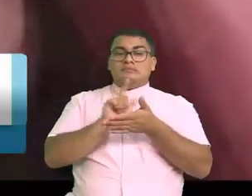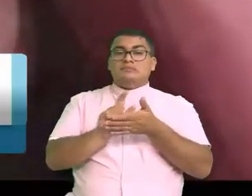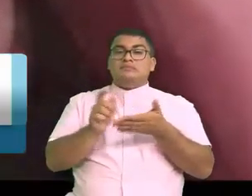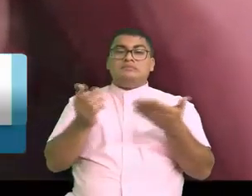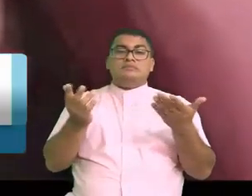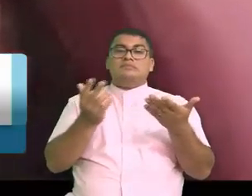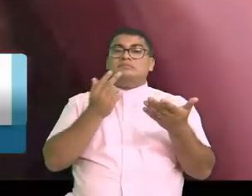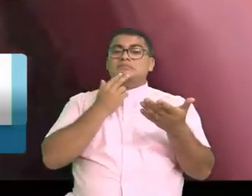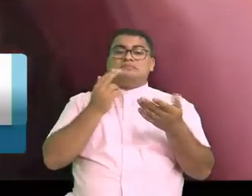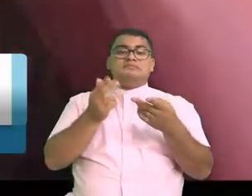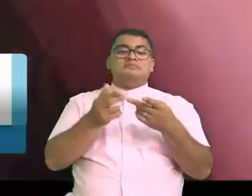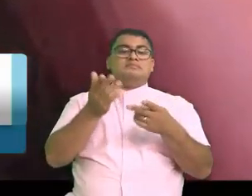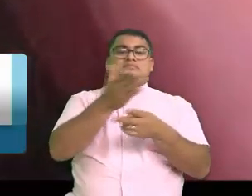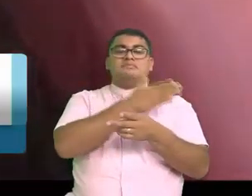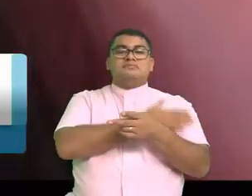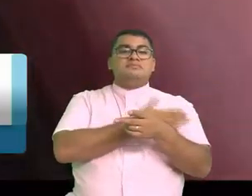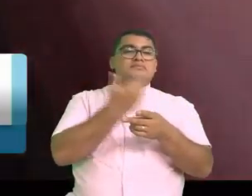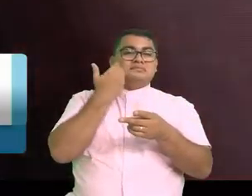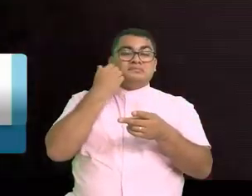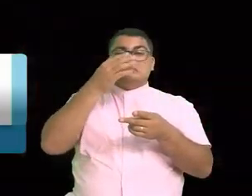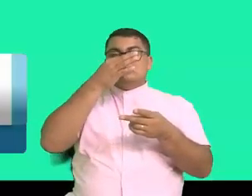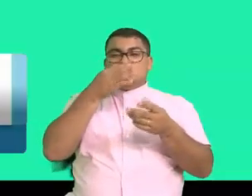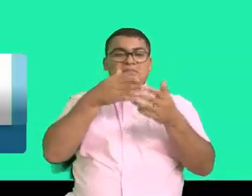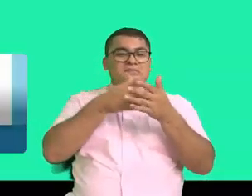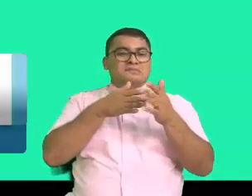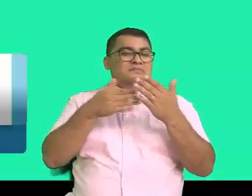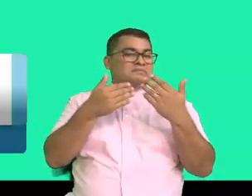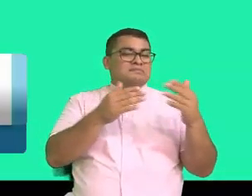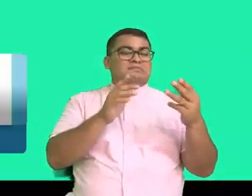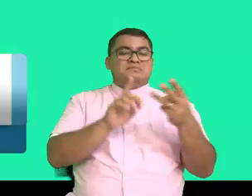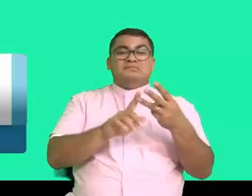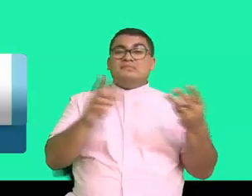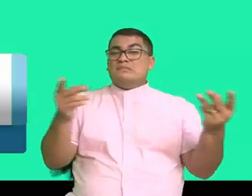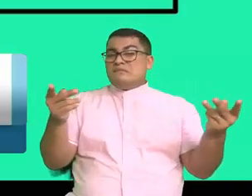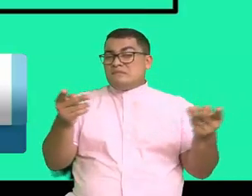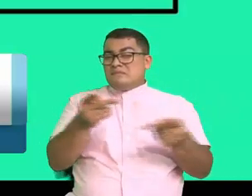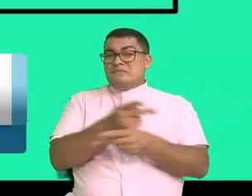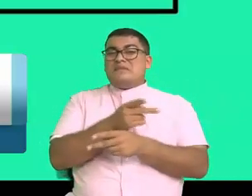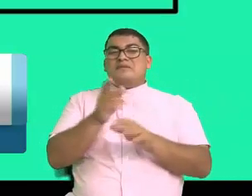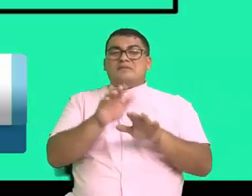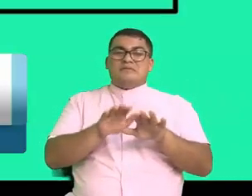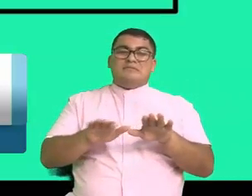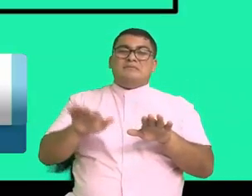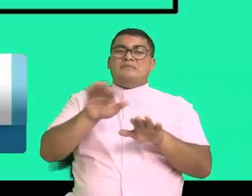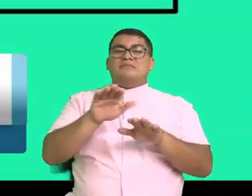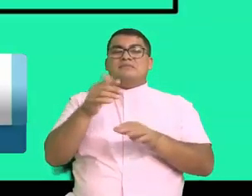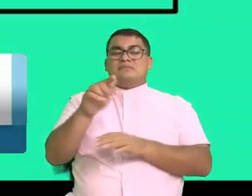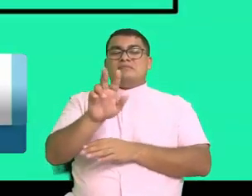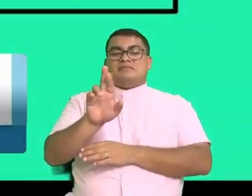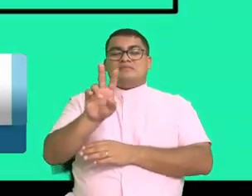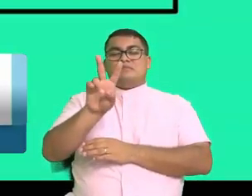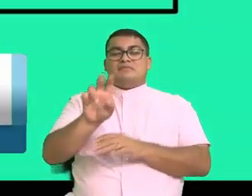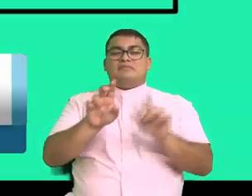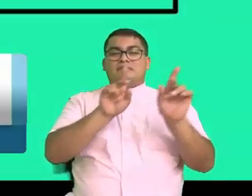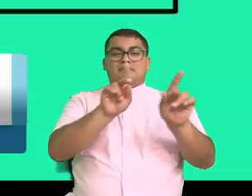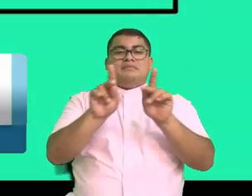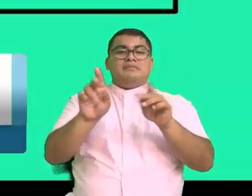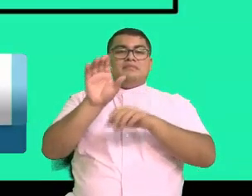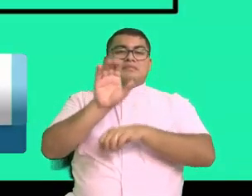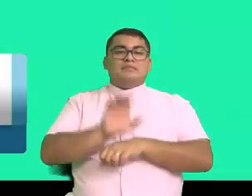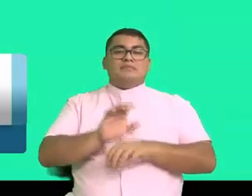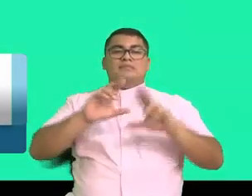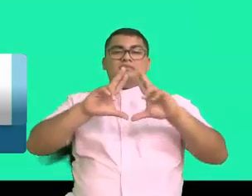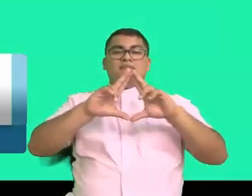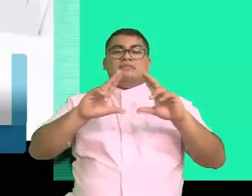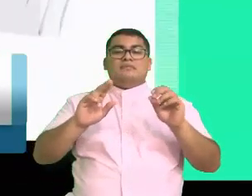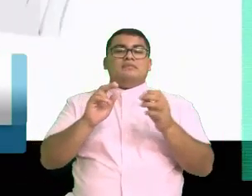hizo caso con la sinusitis aguda, desarrolló una sinusitis grave, como es la costumbre de muchos nicaragüenses no cuidarnos.